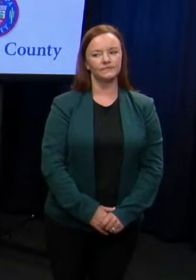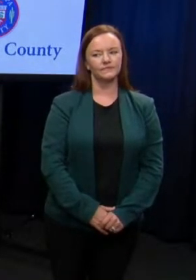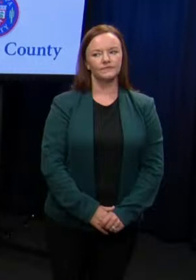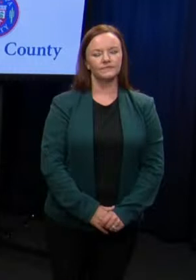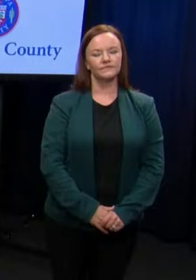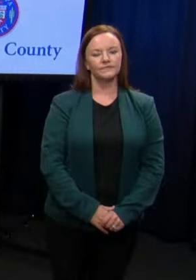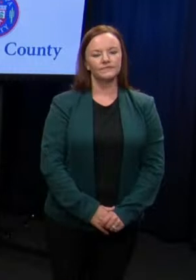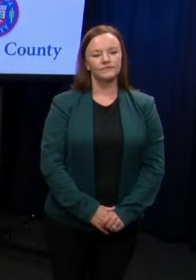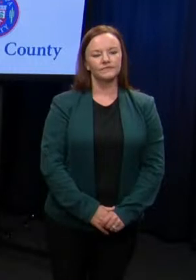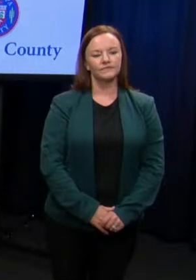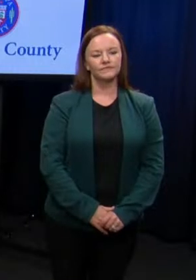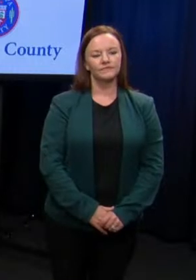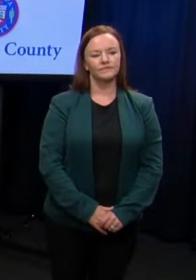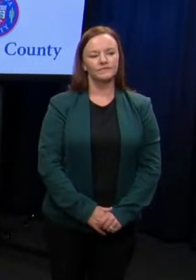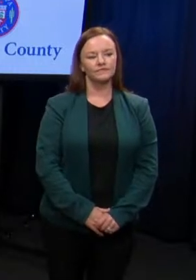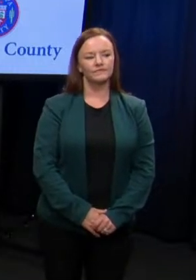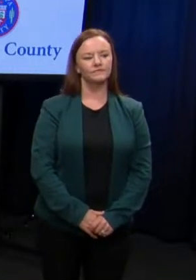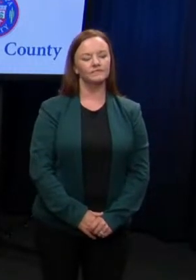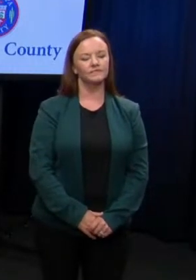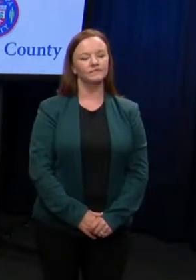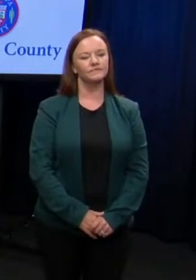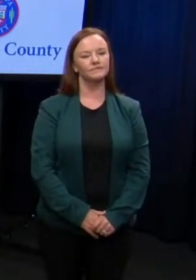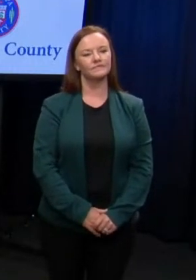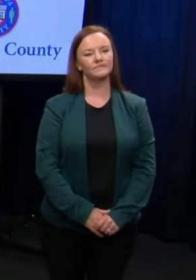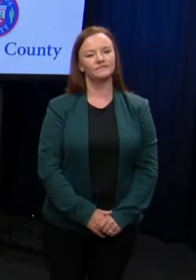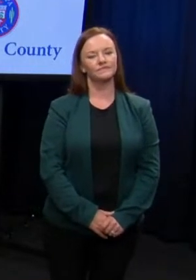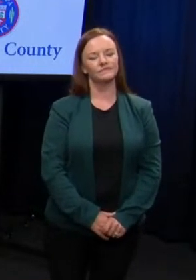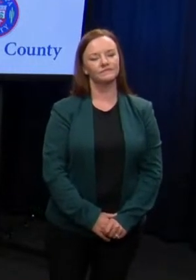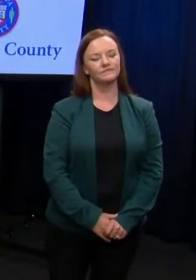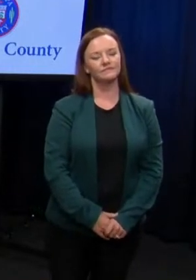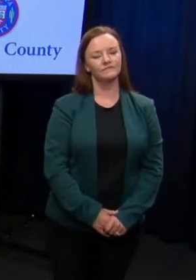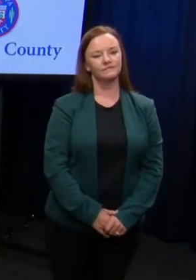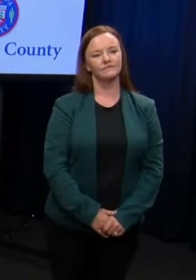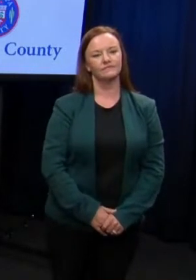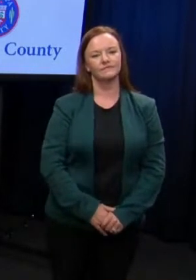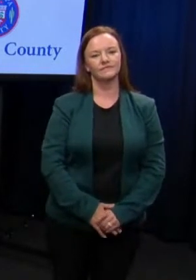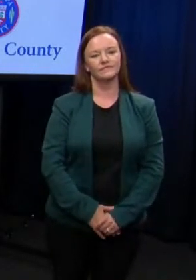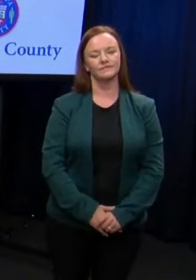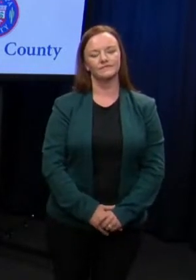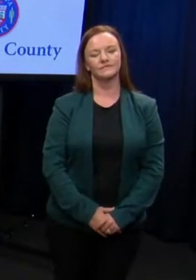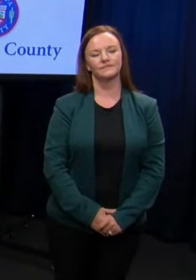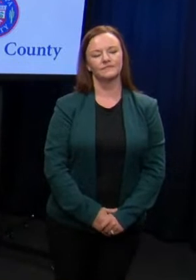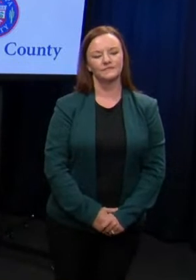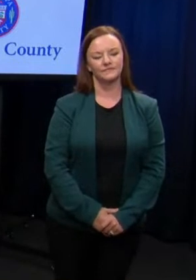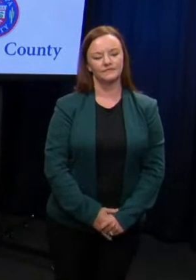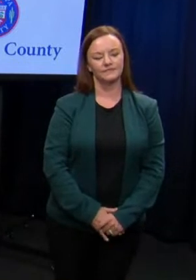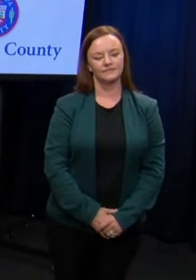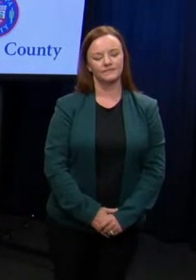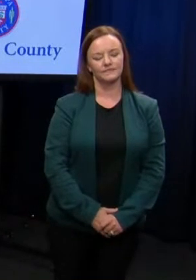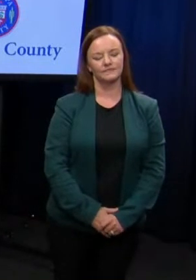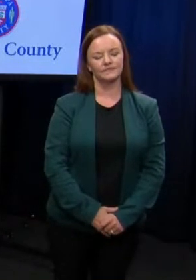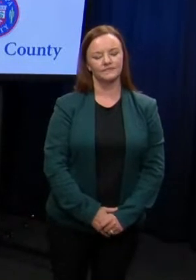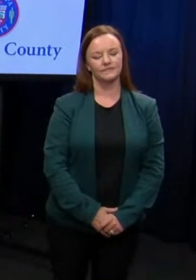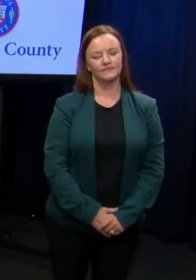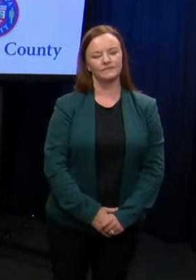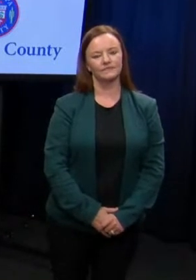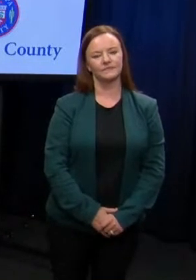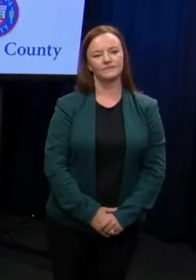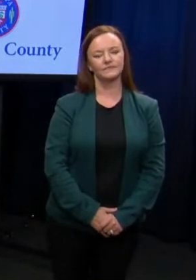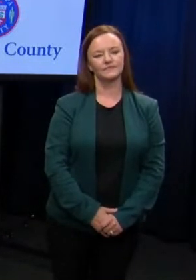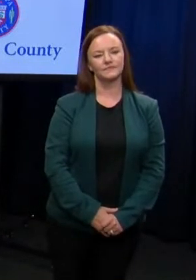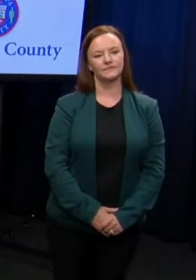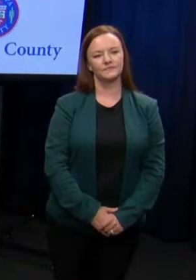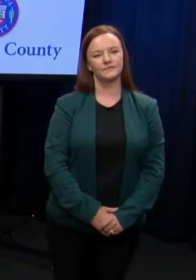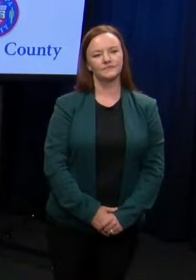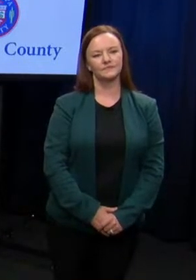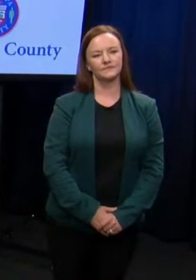Tarda alrededor de 1 a 2 semanas para empezar a ver esos números que suban, por lo que es muy importante utilizar la mascarilla si va a viajar, el